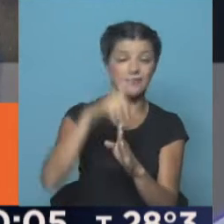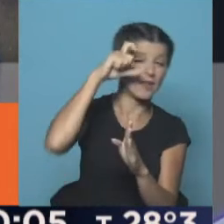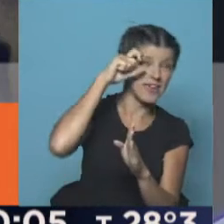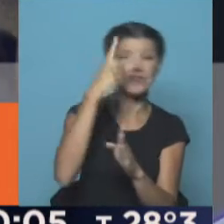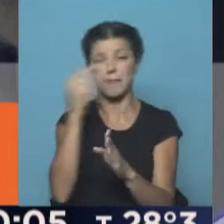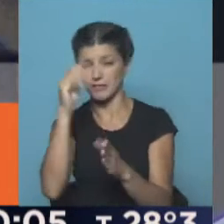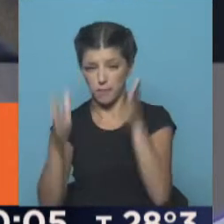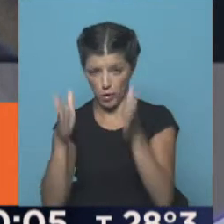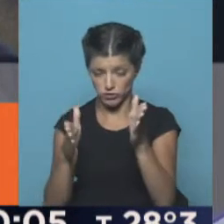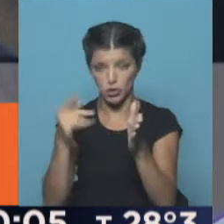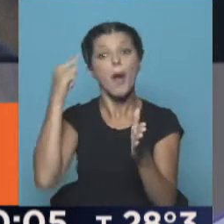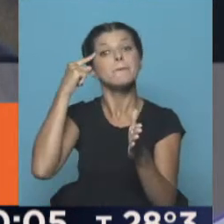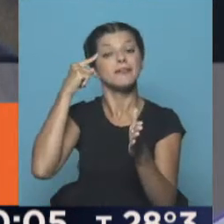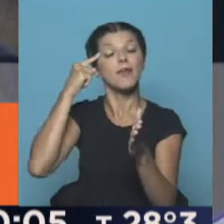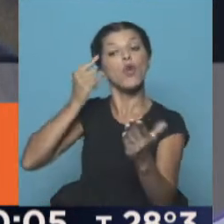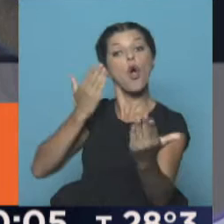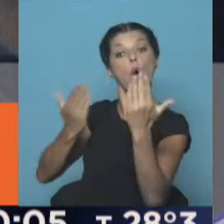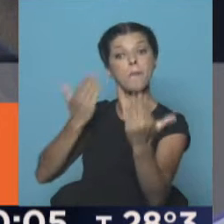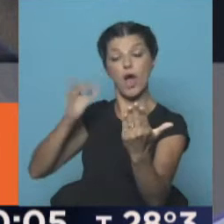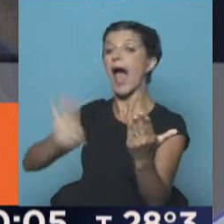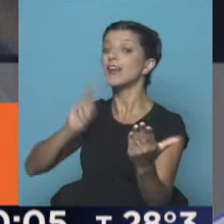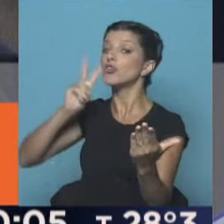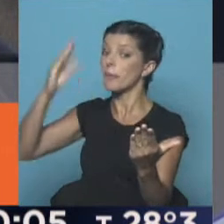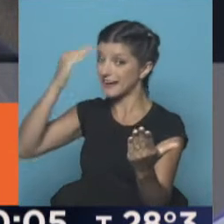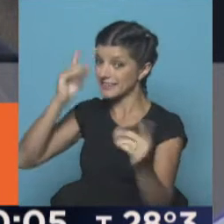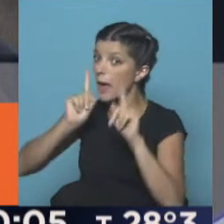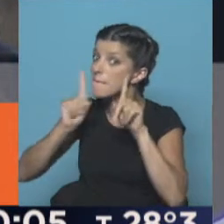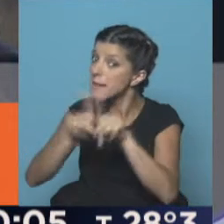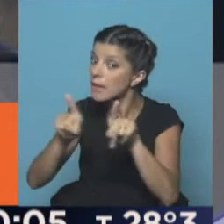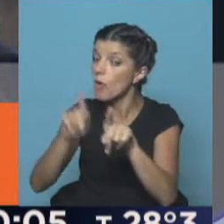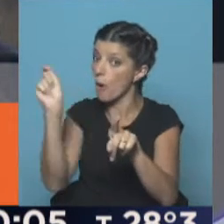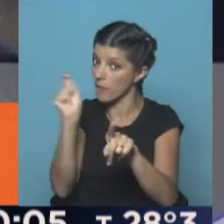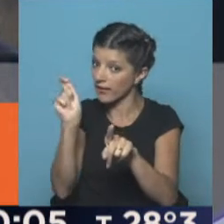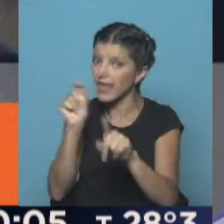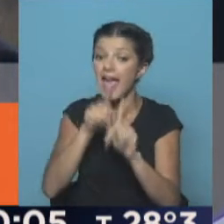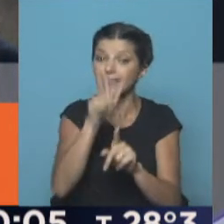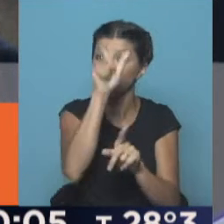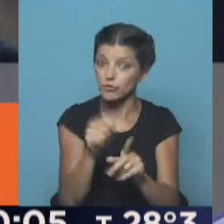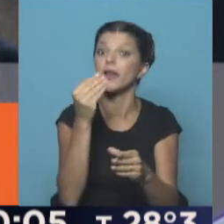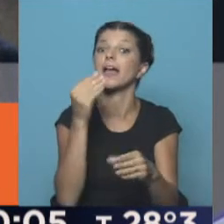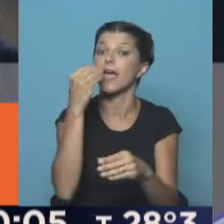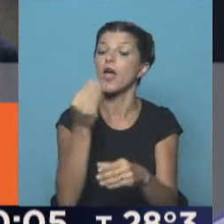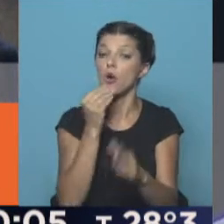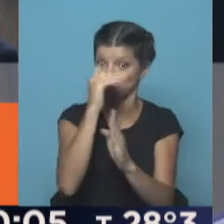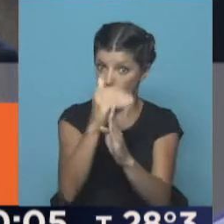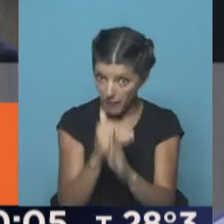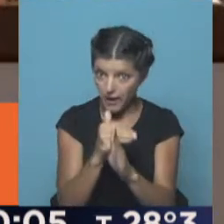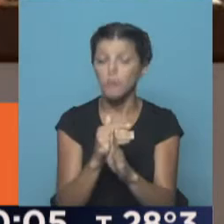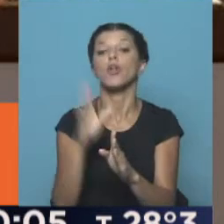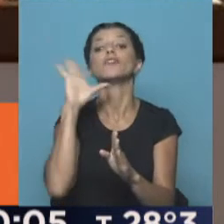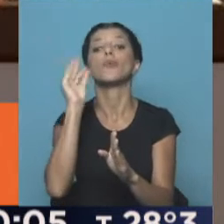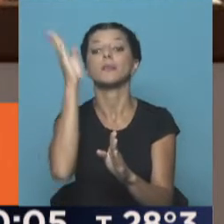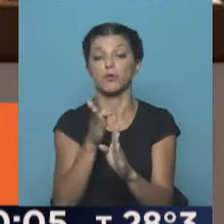que tenía en el mismo mes del año 2015 va a tener la posibilidad de tener un descuento del 50 por ciento del aumento